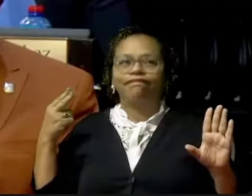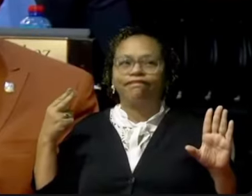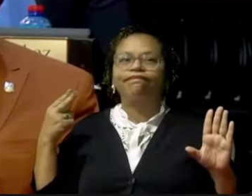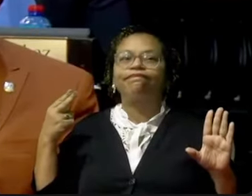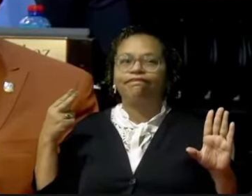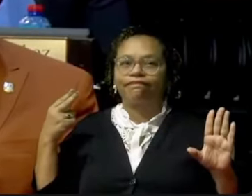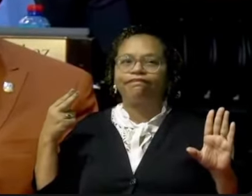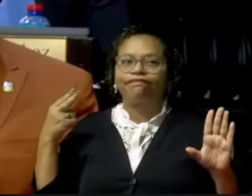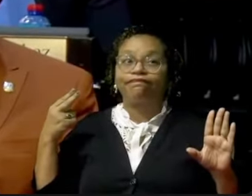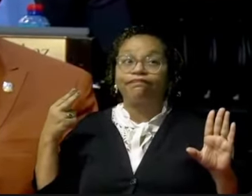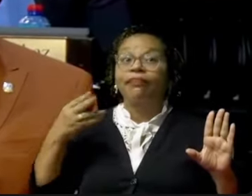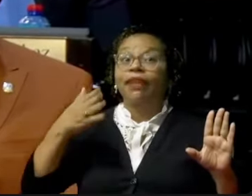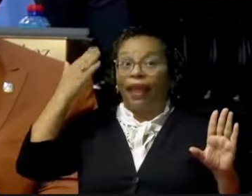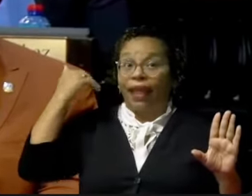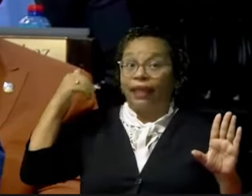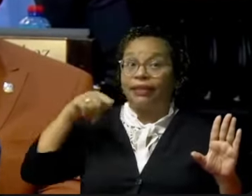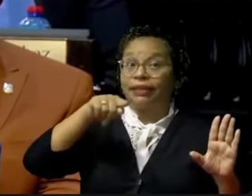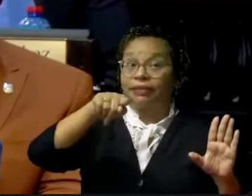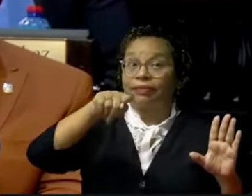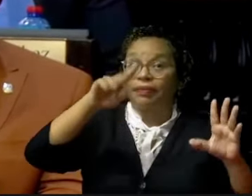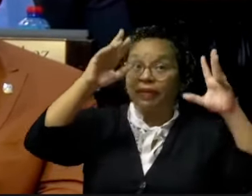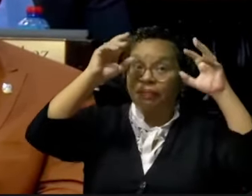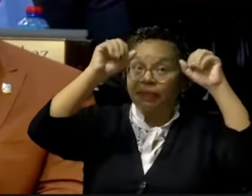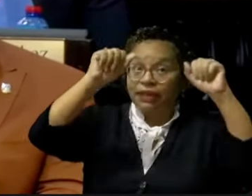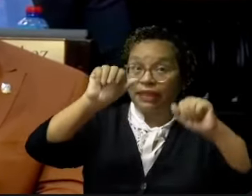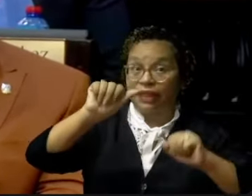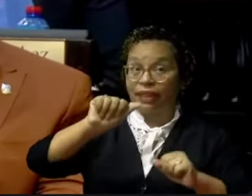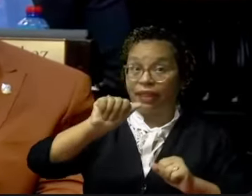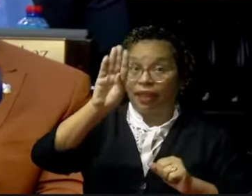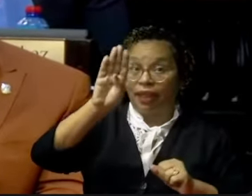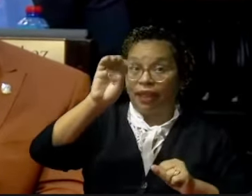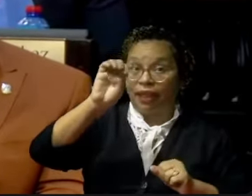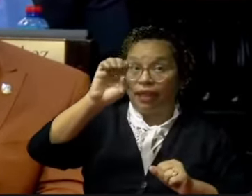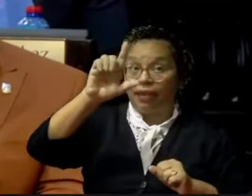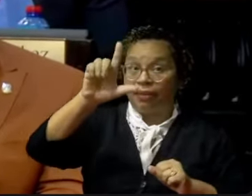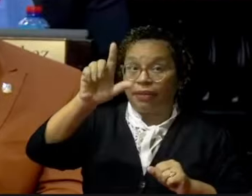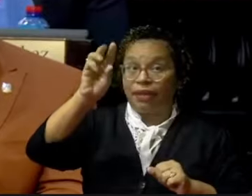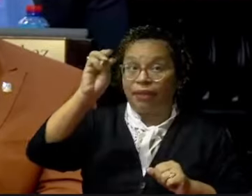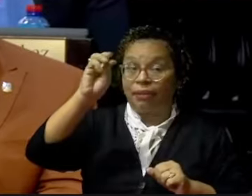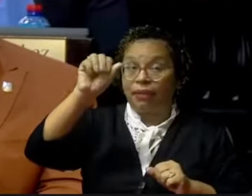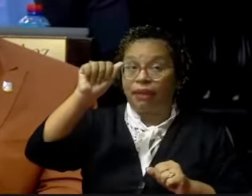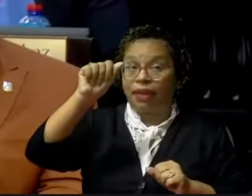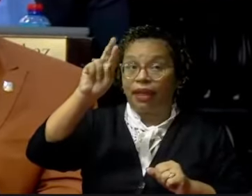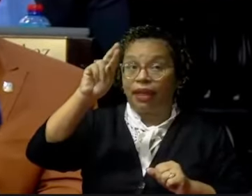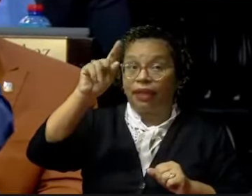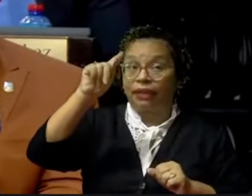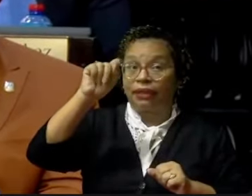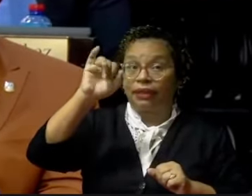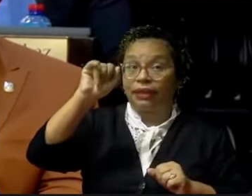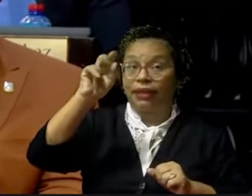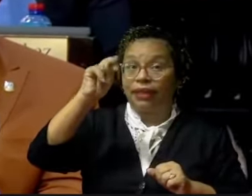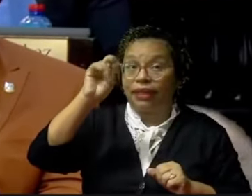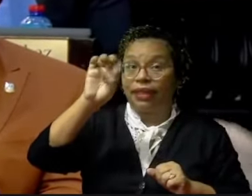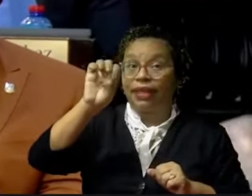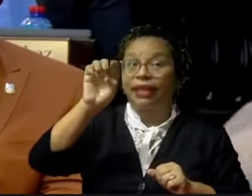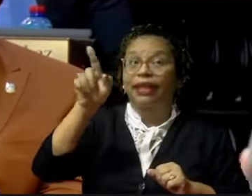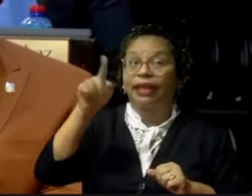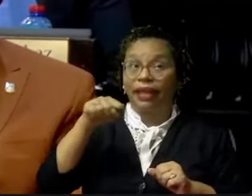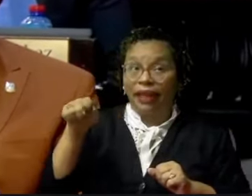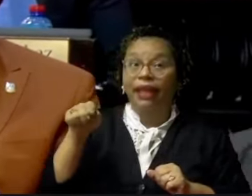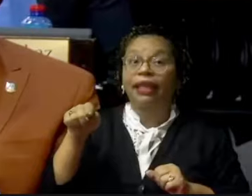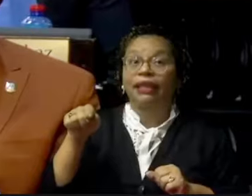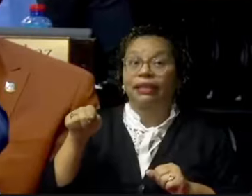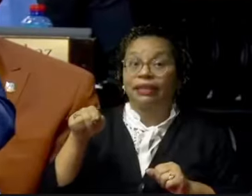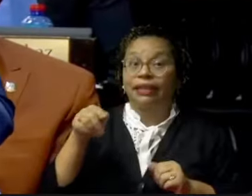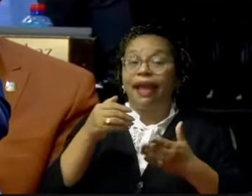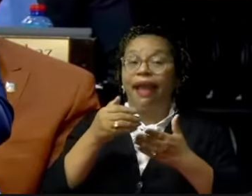Abel Martínez, que un presupuesto de la Nación se iniciaba la sesión a las 11:30 y a las